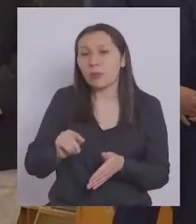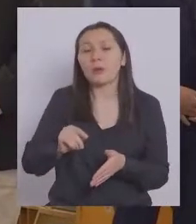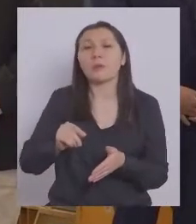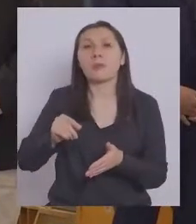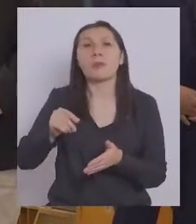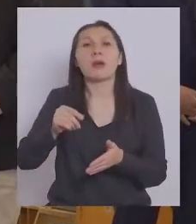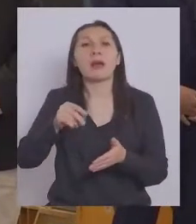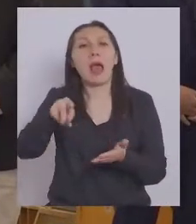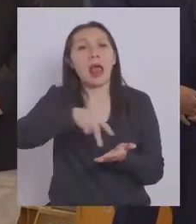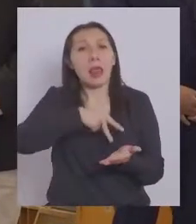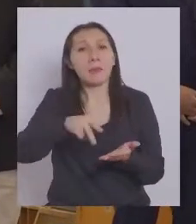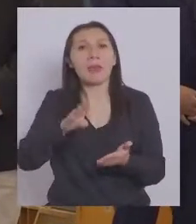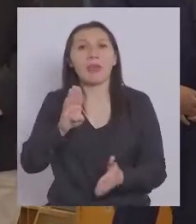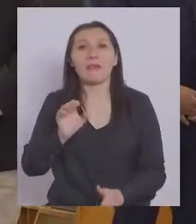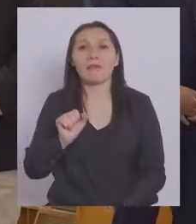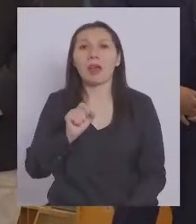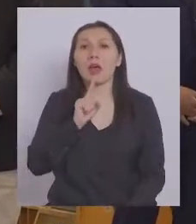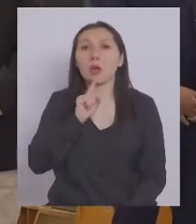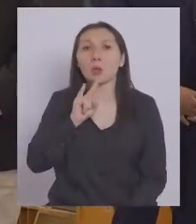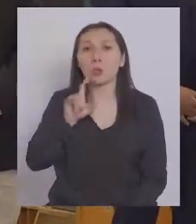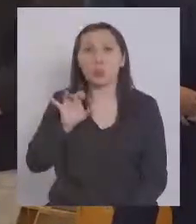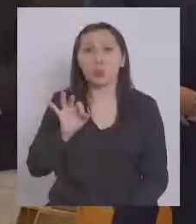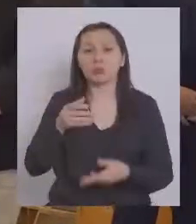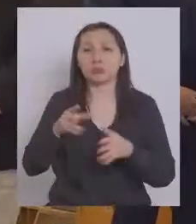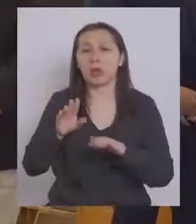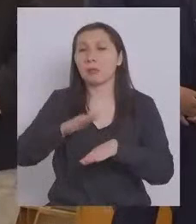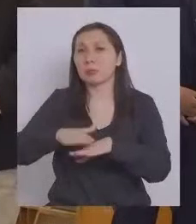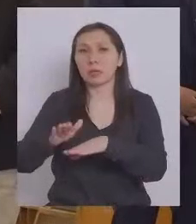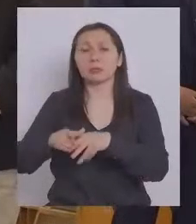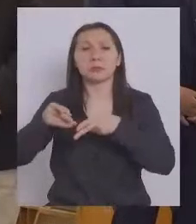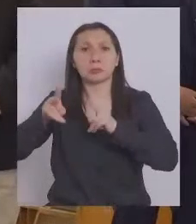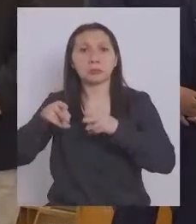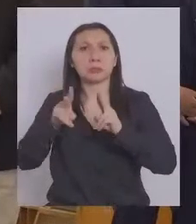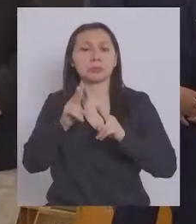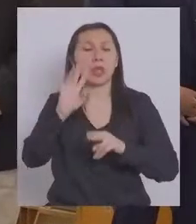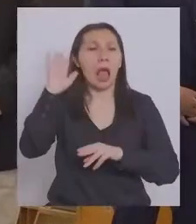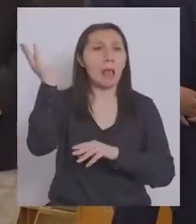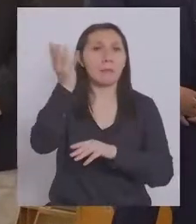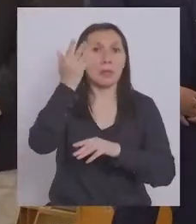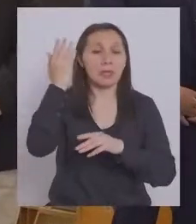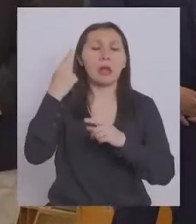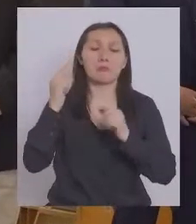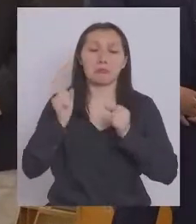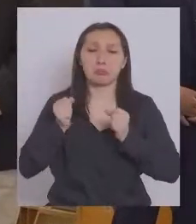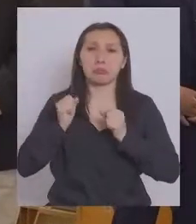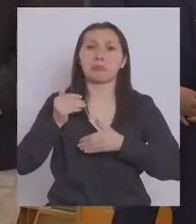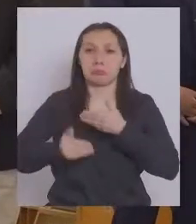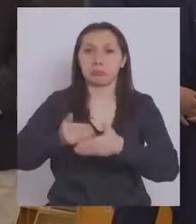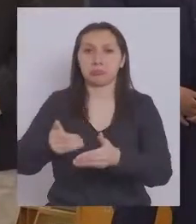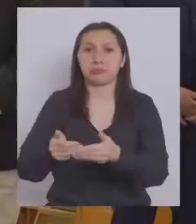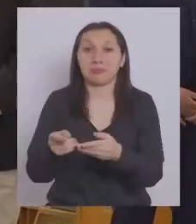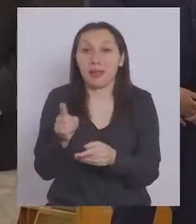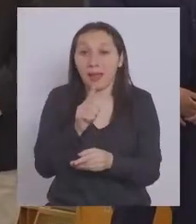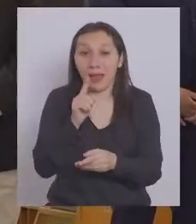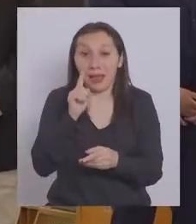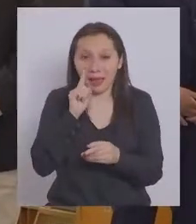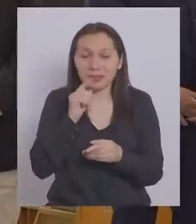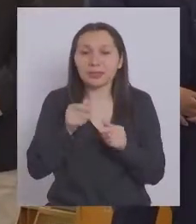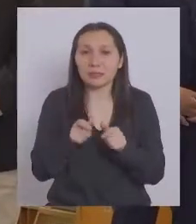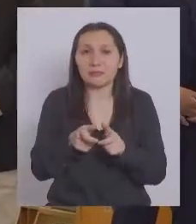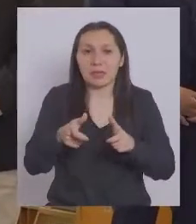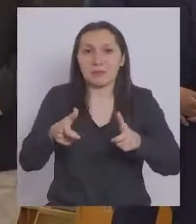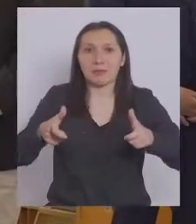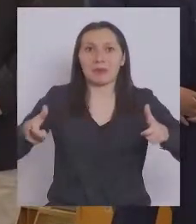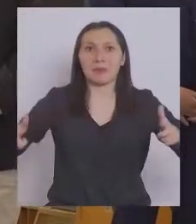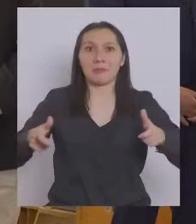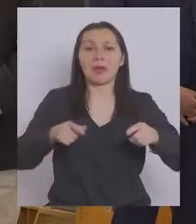Alameda Batuco, que también ya tiene sus permisos ambientales y puede seguir avanzando. Así vamos a seguir